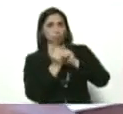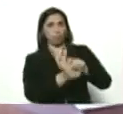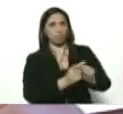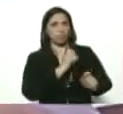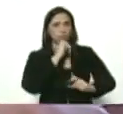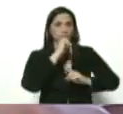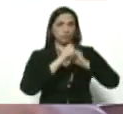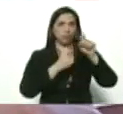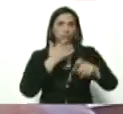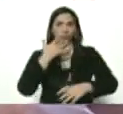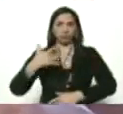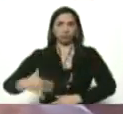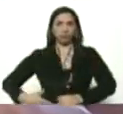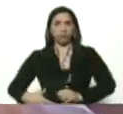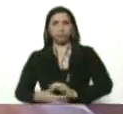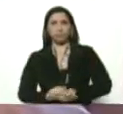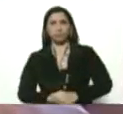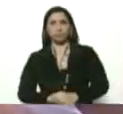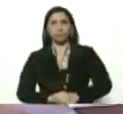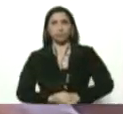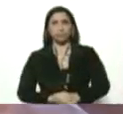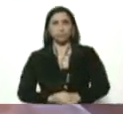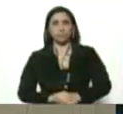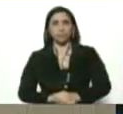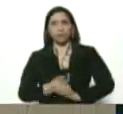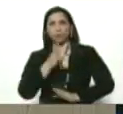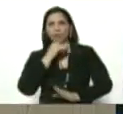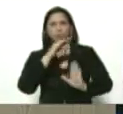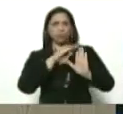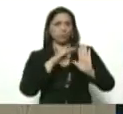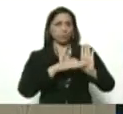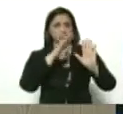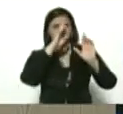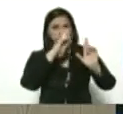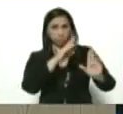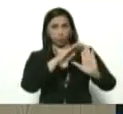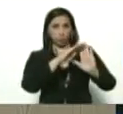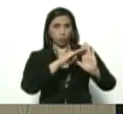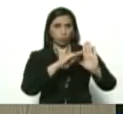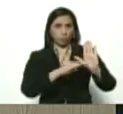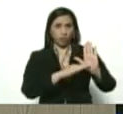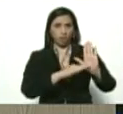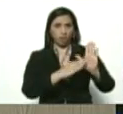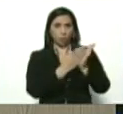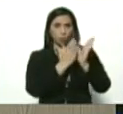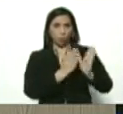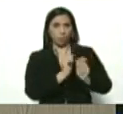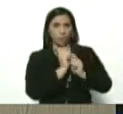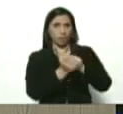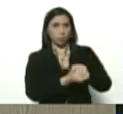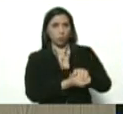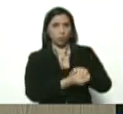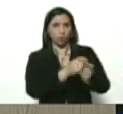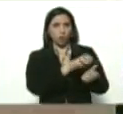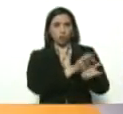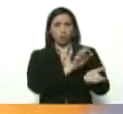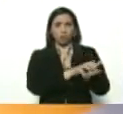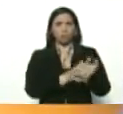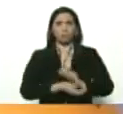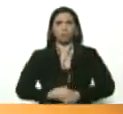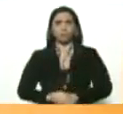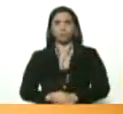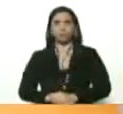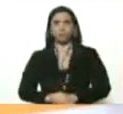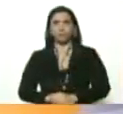el foco de el incumplimiento de las normas en la academia de béisbol en el estado nueva